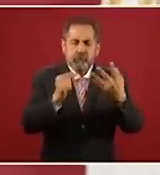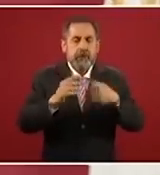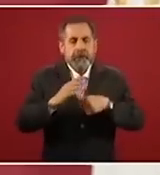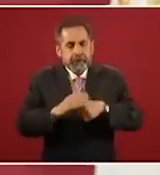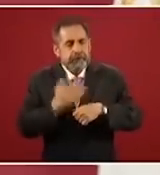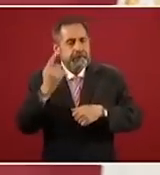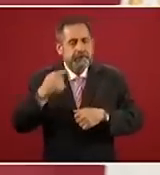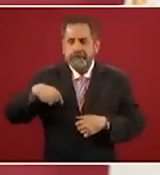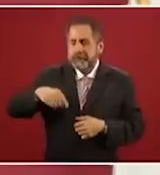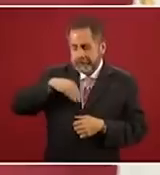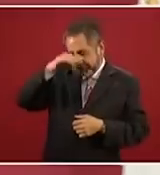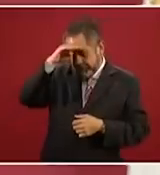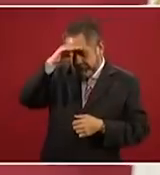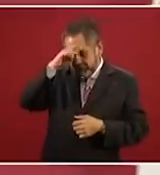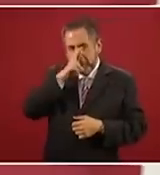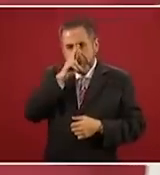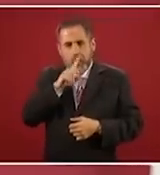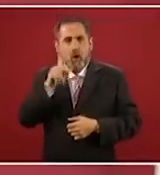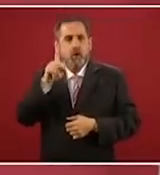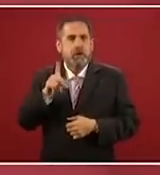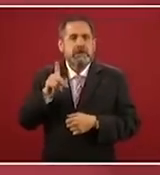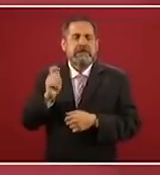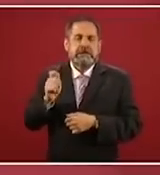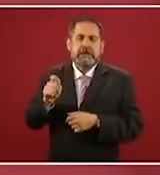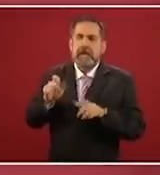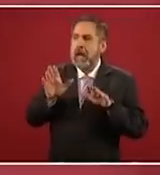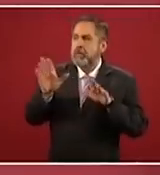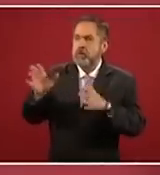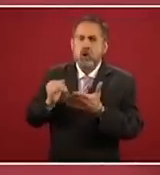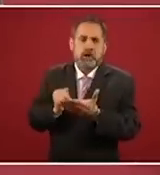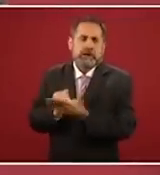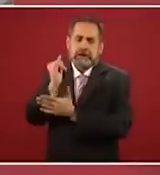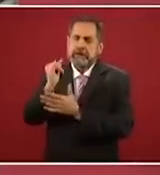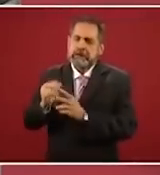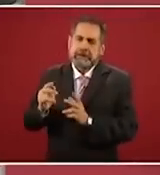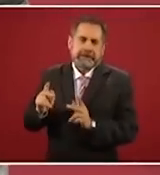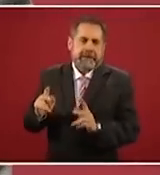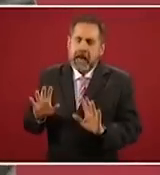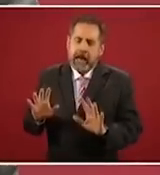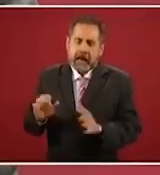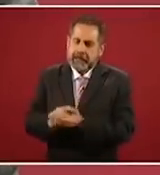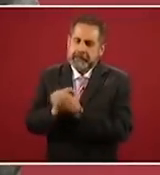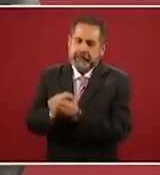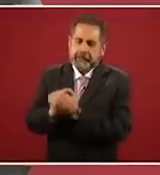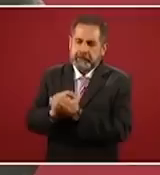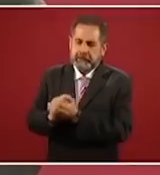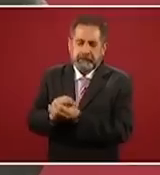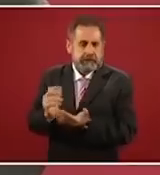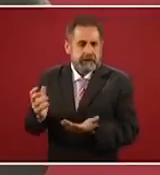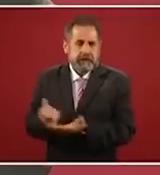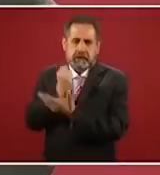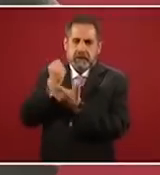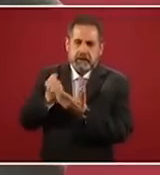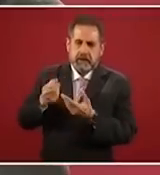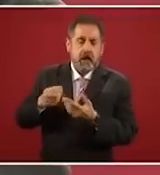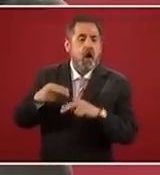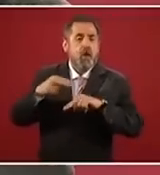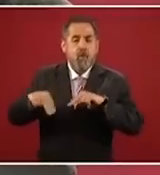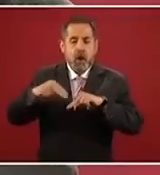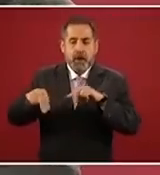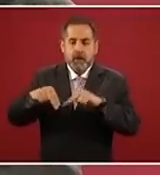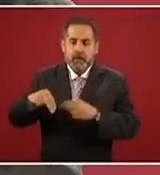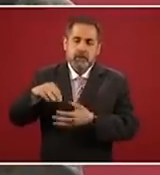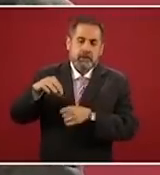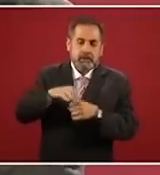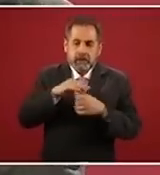se toma la decisión de rifar el avión presidencial